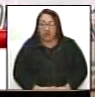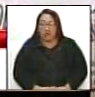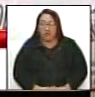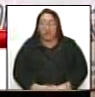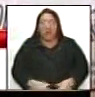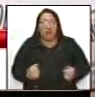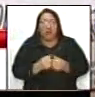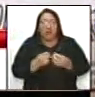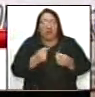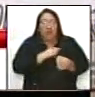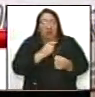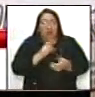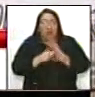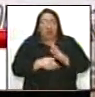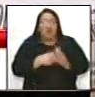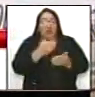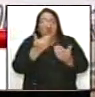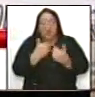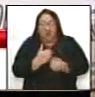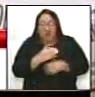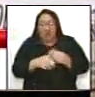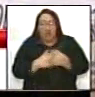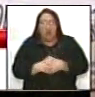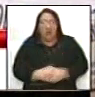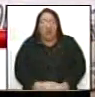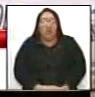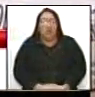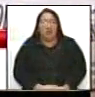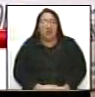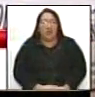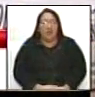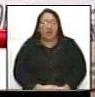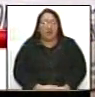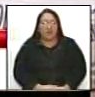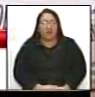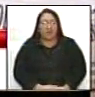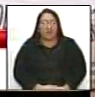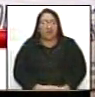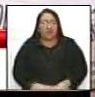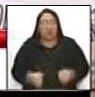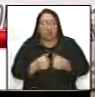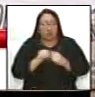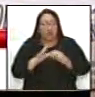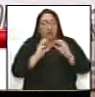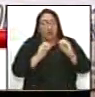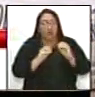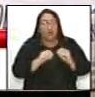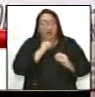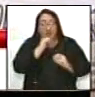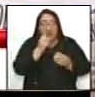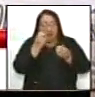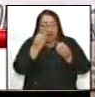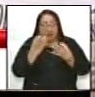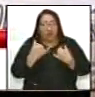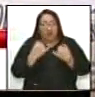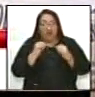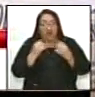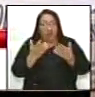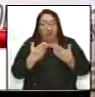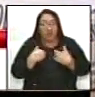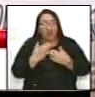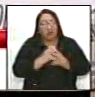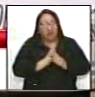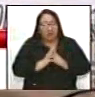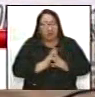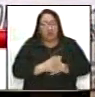esfuerzo se va a venir abajo, supuestamente porque no tienen el mantenimiento. Por eso, como falta de información, señor, yo rogaría